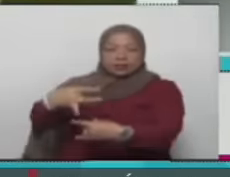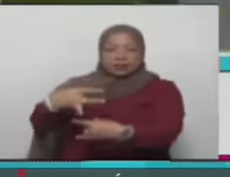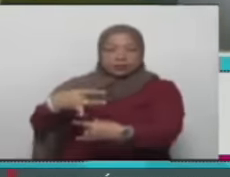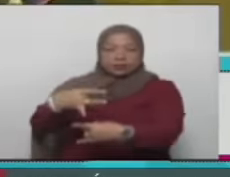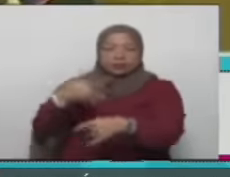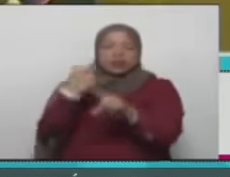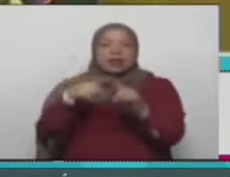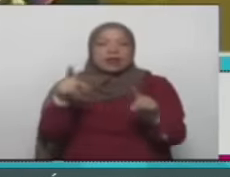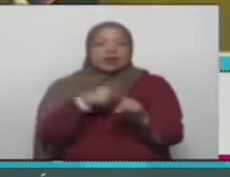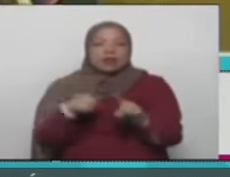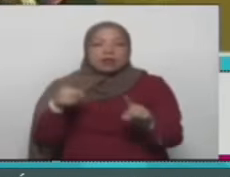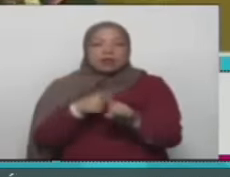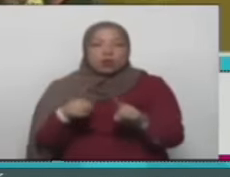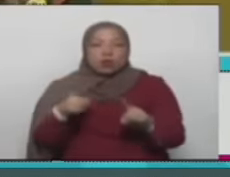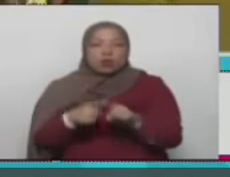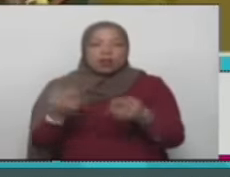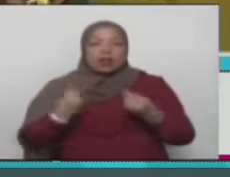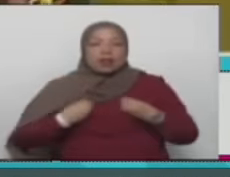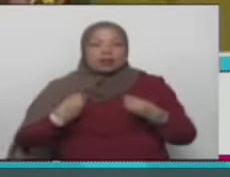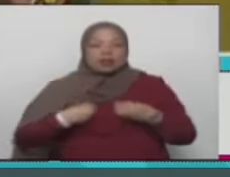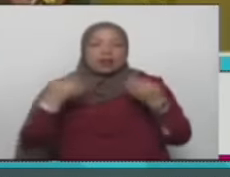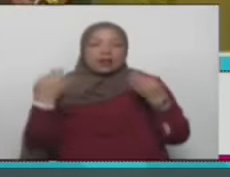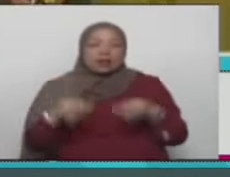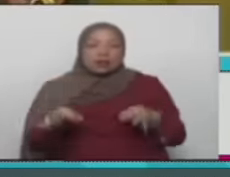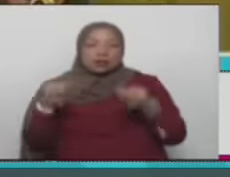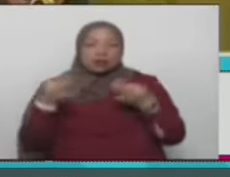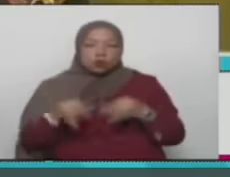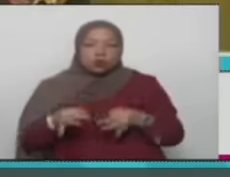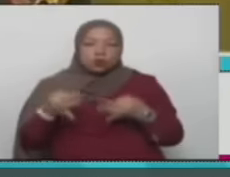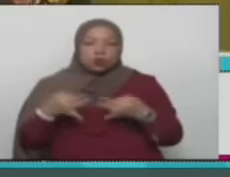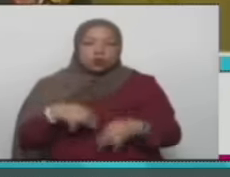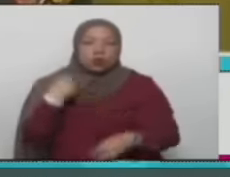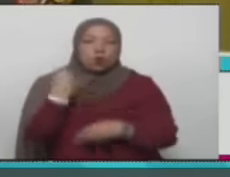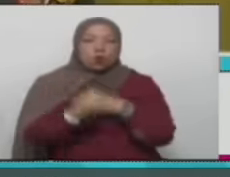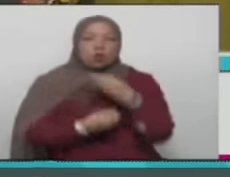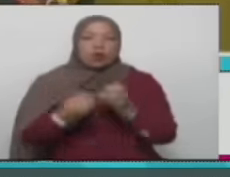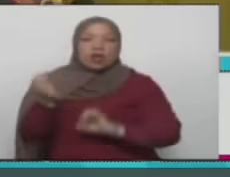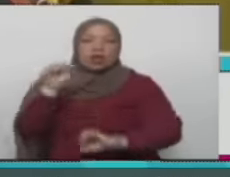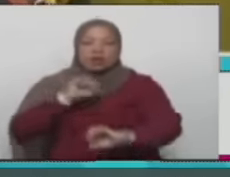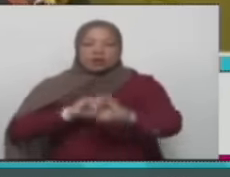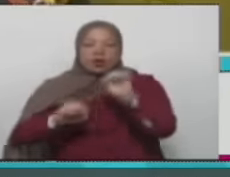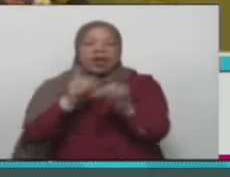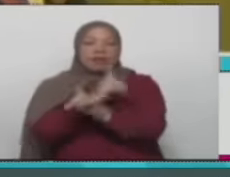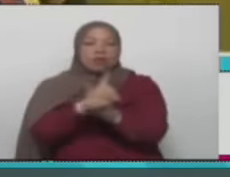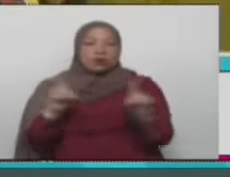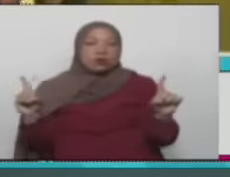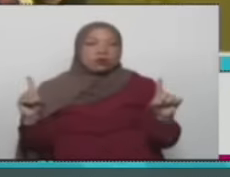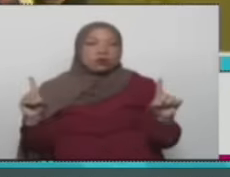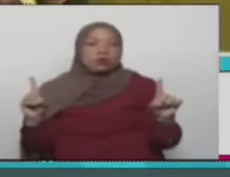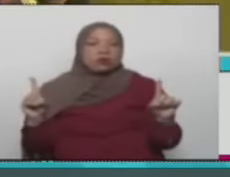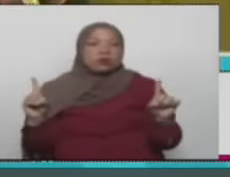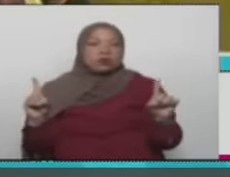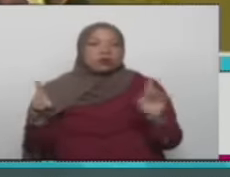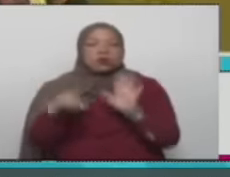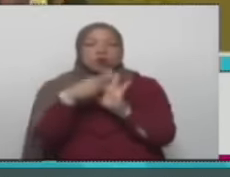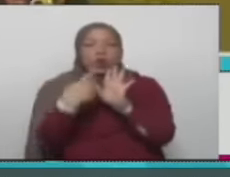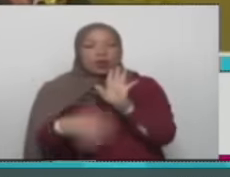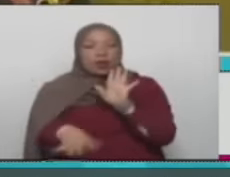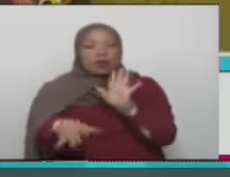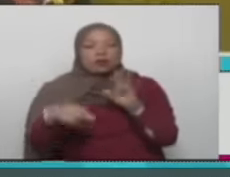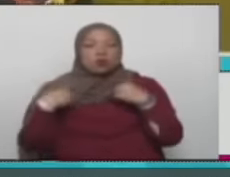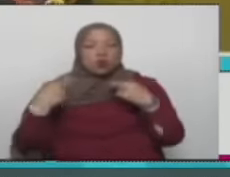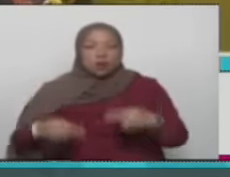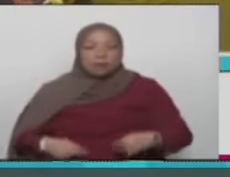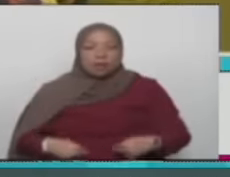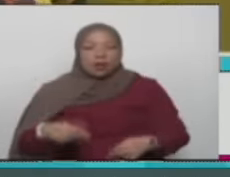los distintos sectores de la vida nacional, y que fuera capaz de defender la democracia, los derechos humanos